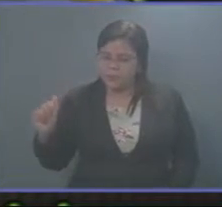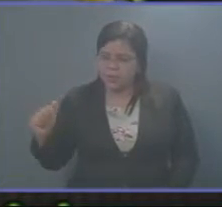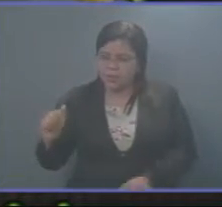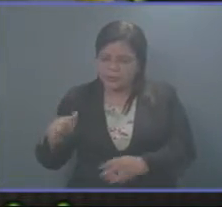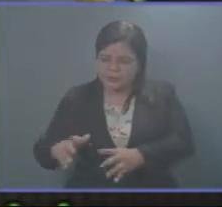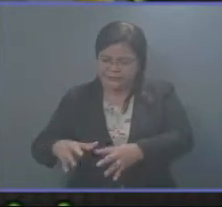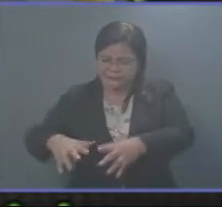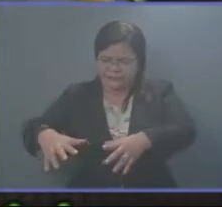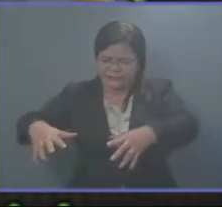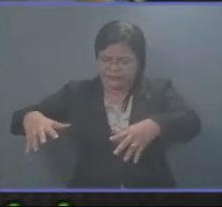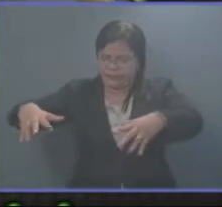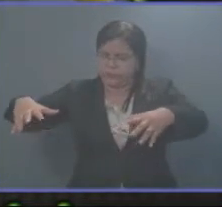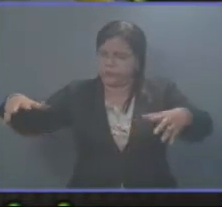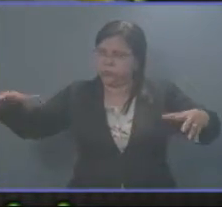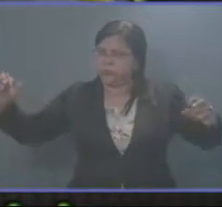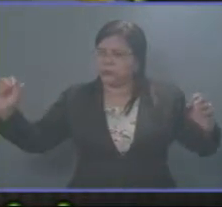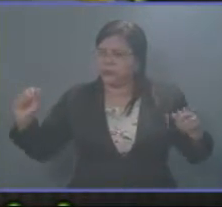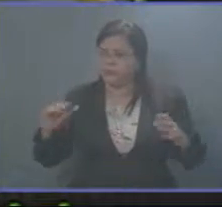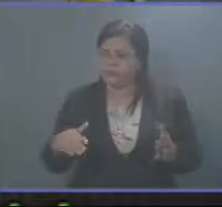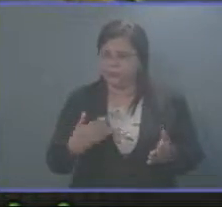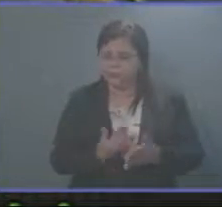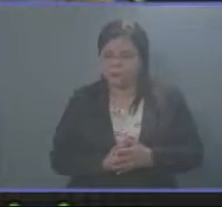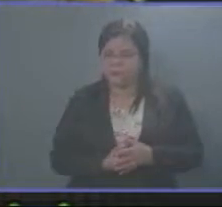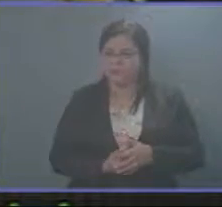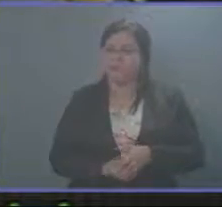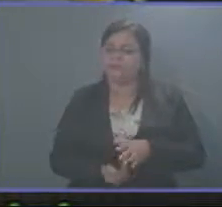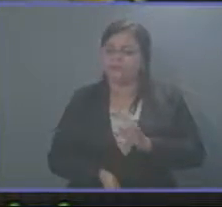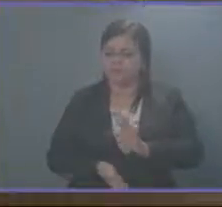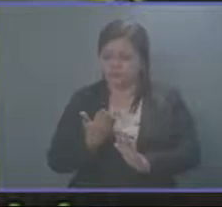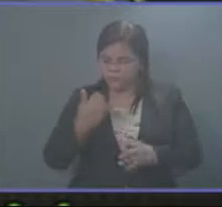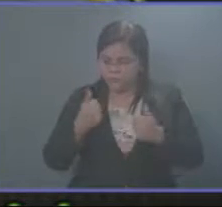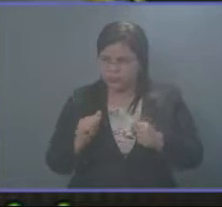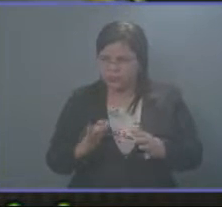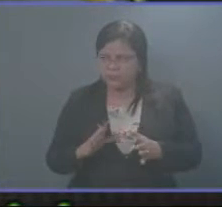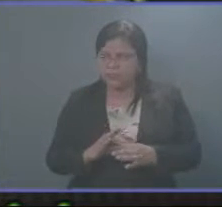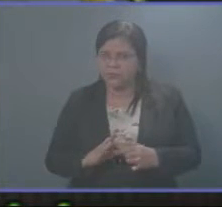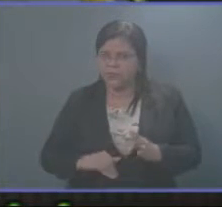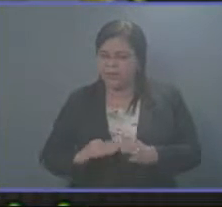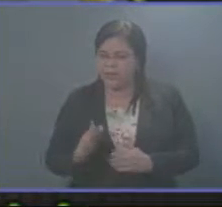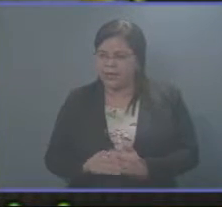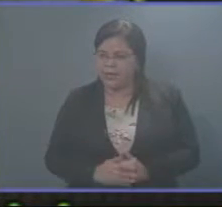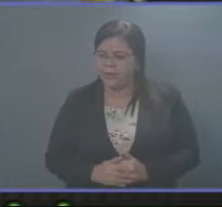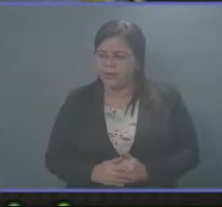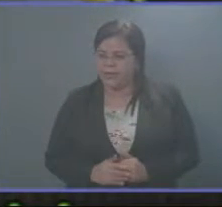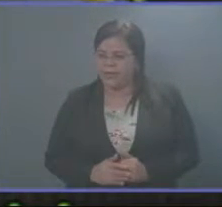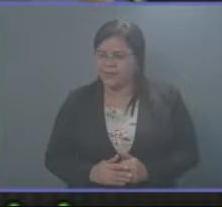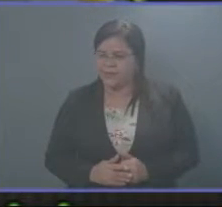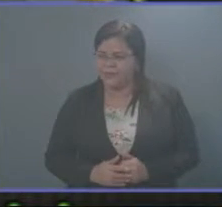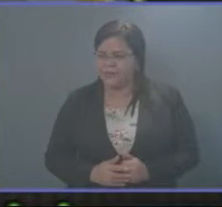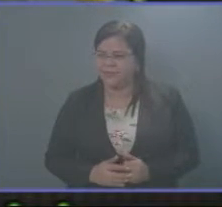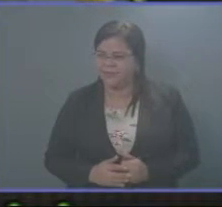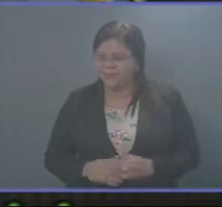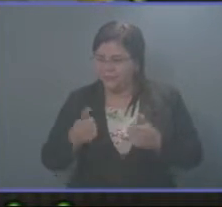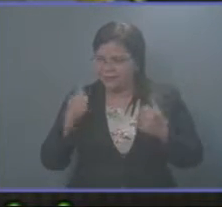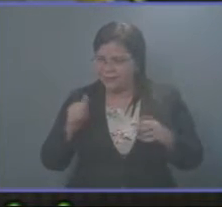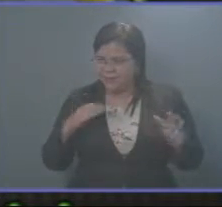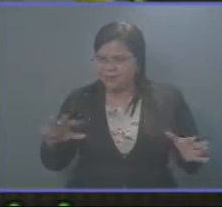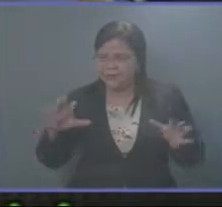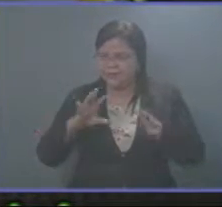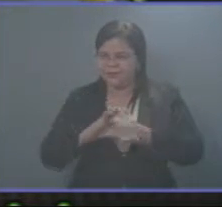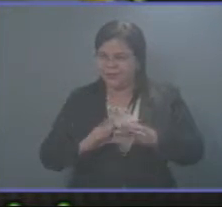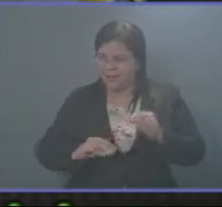capacidad técnica y todo quedó bien, gracias a Dios, nadie dice absolutamente nada. Creo que este es el momento para